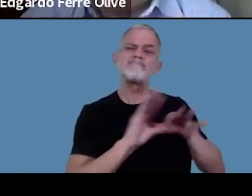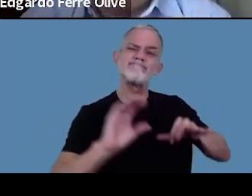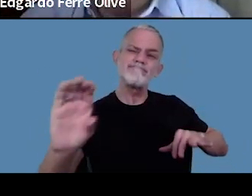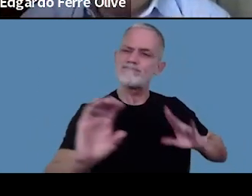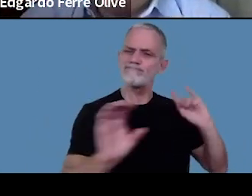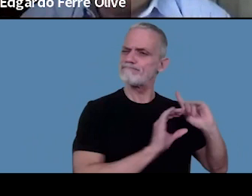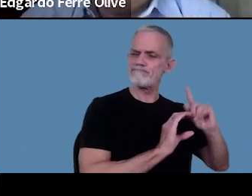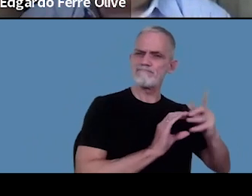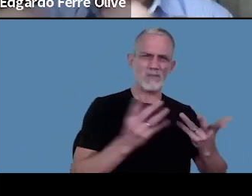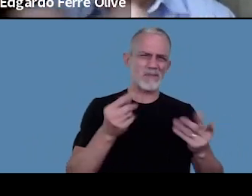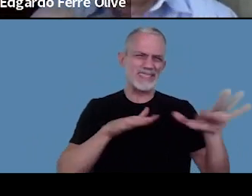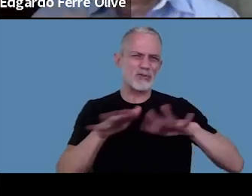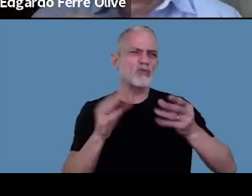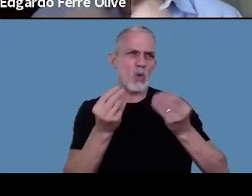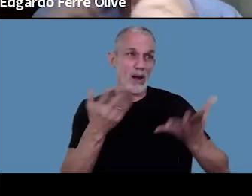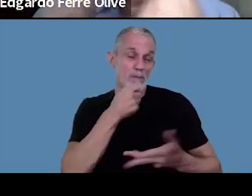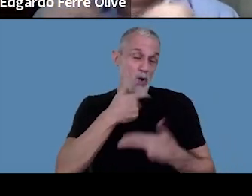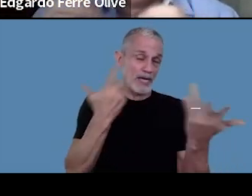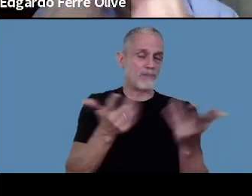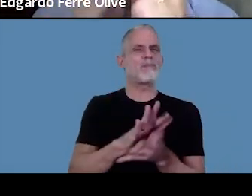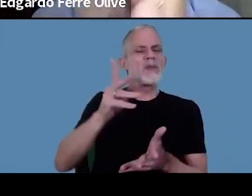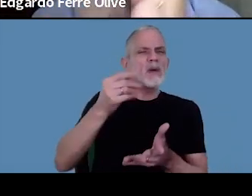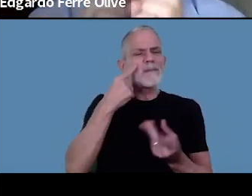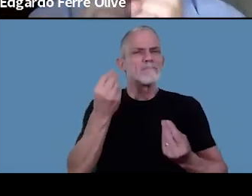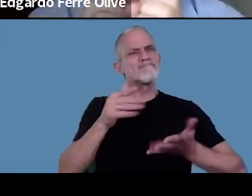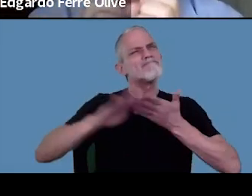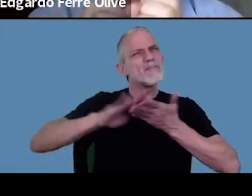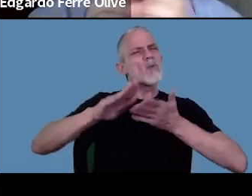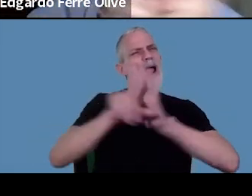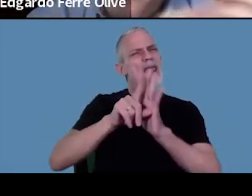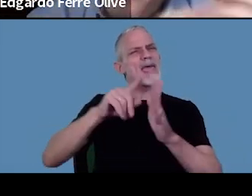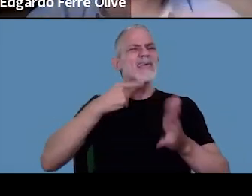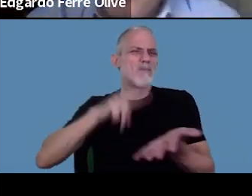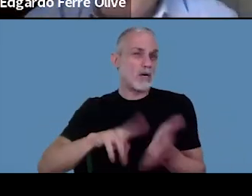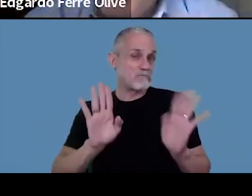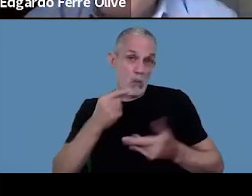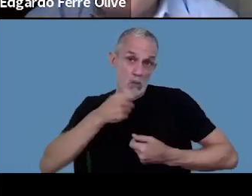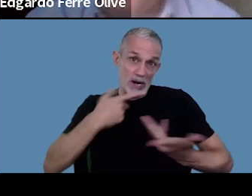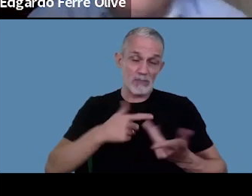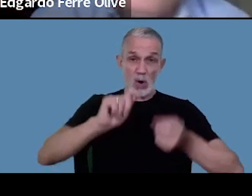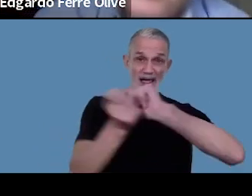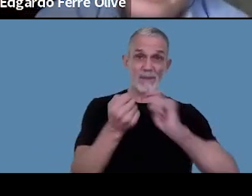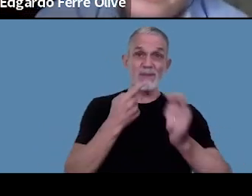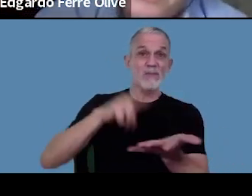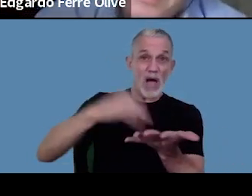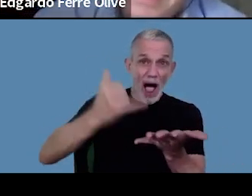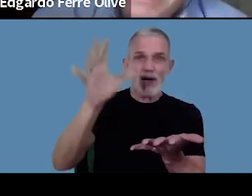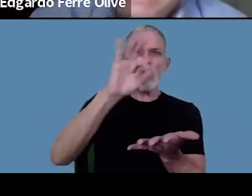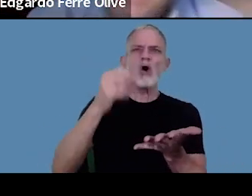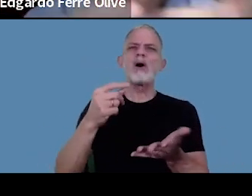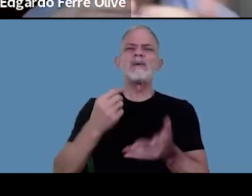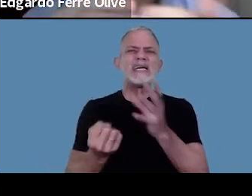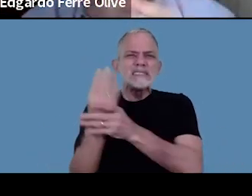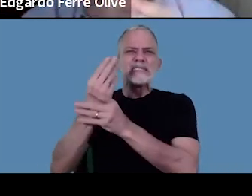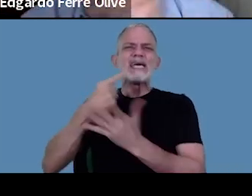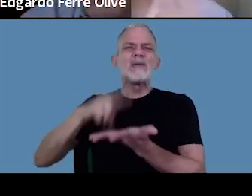con qué situación. Yo digo, voy a hacer una reforma fiscal ambiental, ¿qué hago? ¿Modifico los impuestos existentes o hago un impuesto nuevo? En